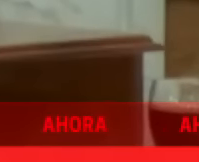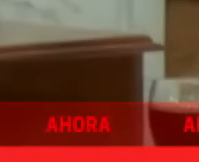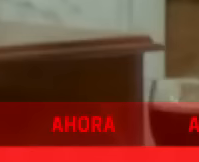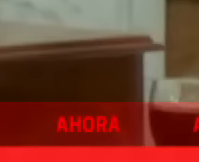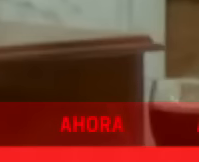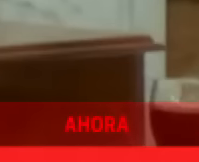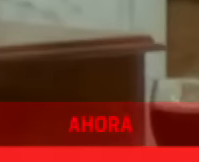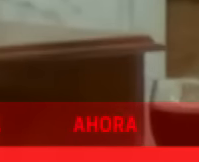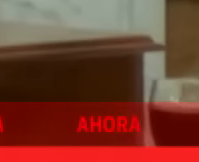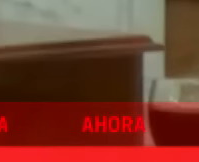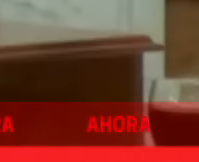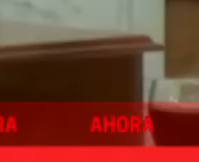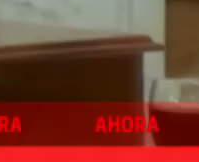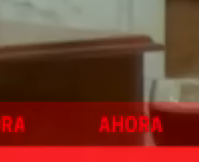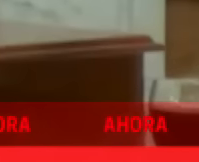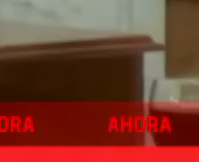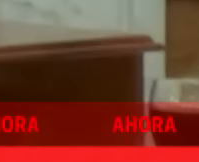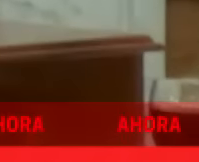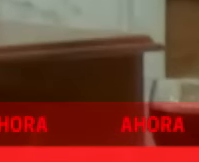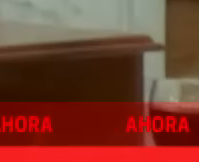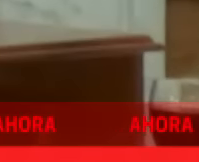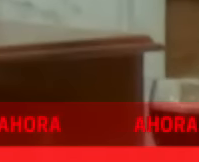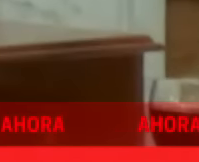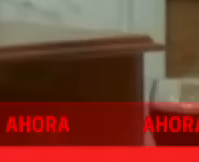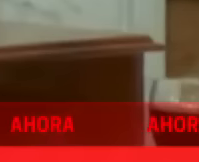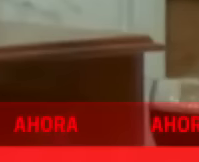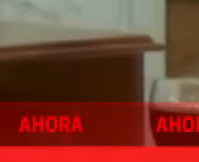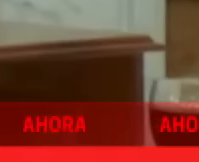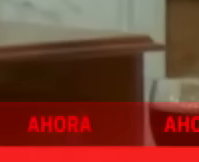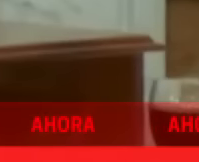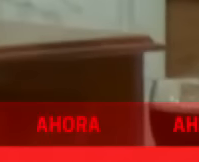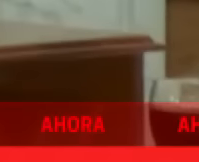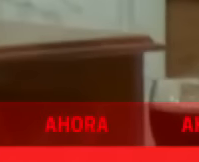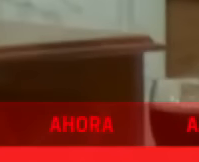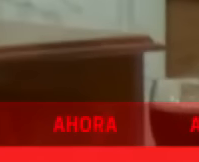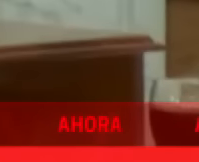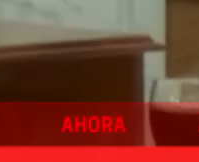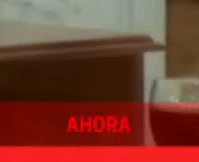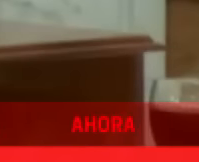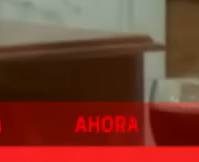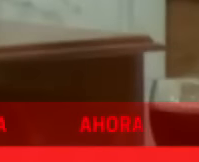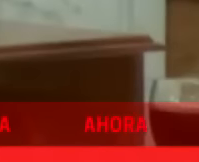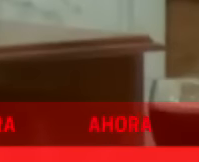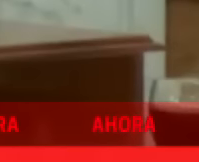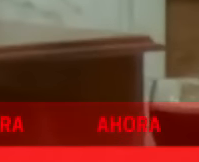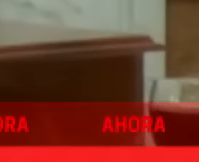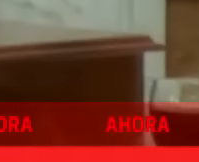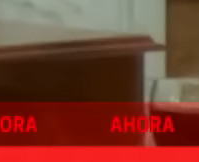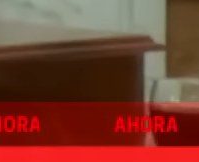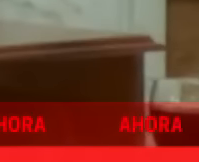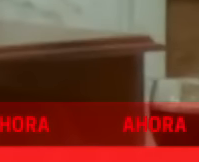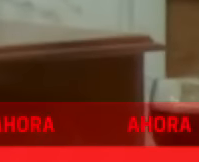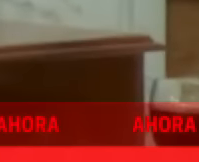Honorable Cámara, a realizar, según las pautas de estilo, las correcciones concernientes a la